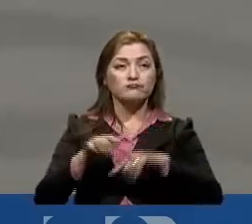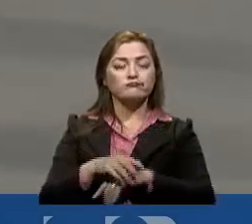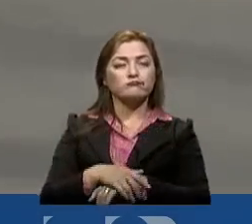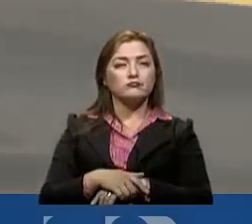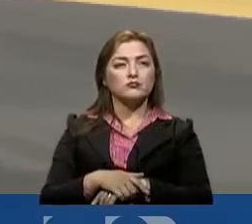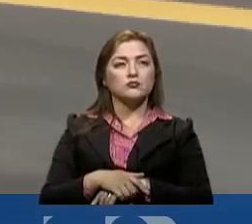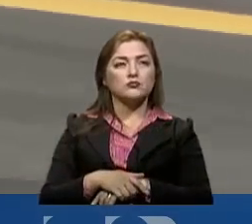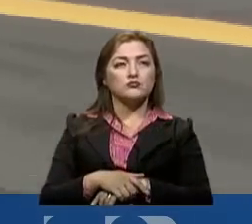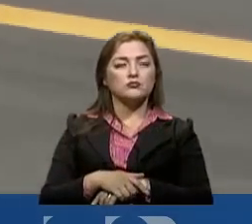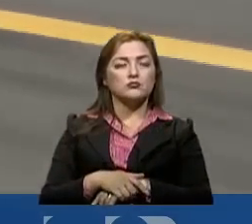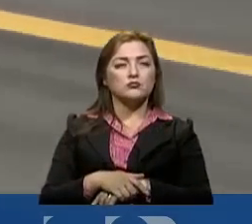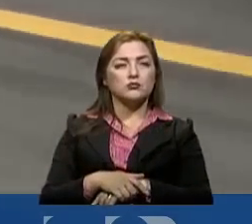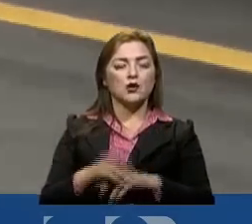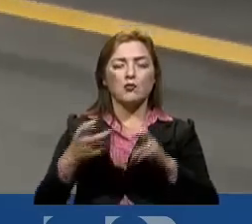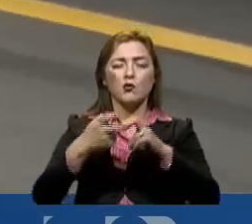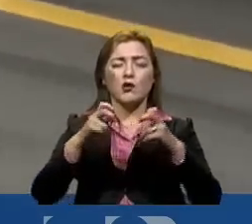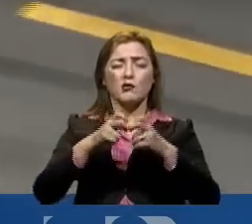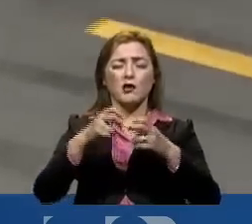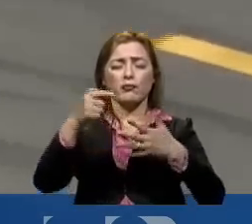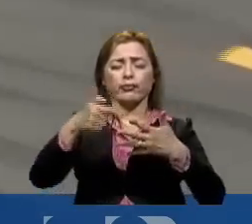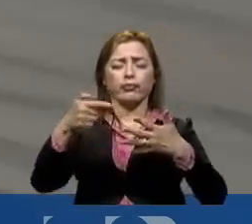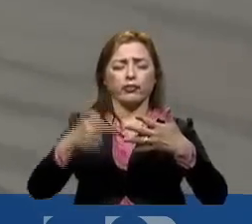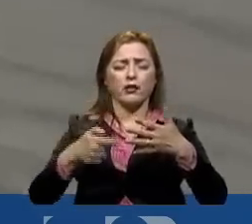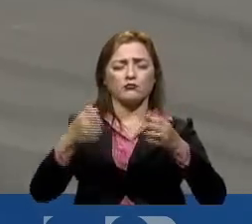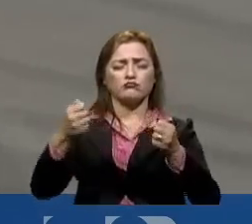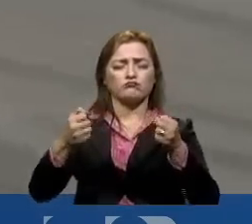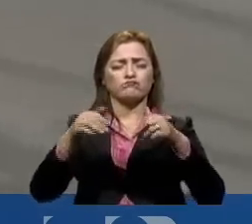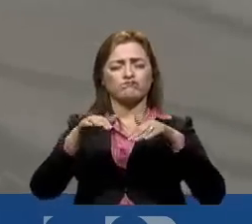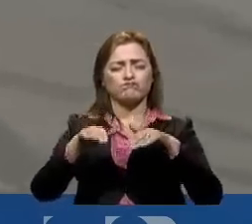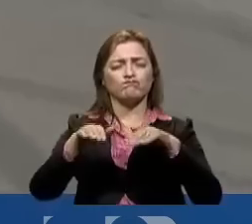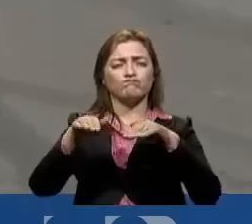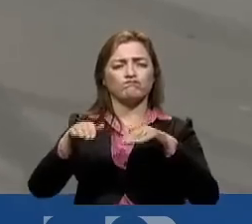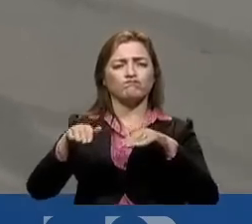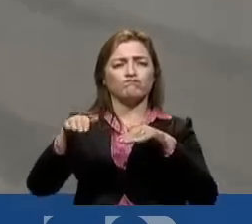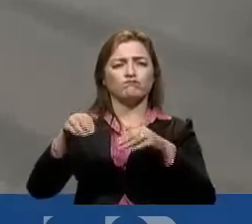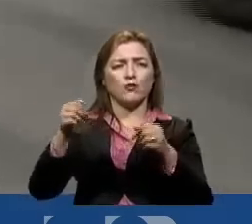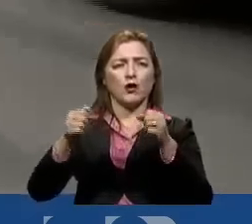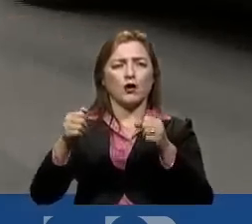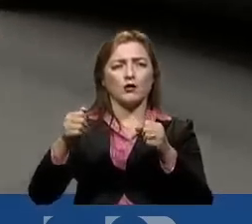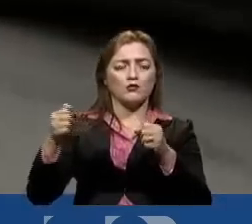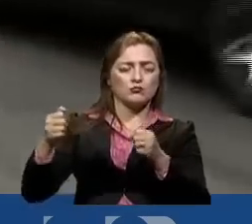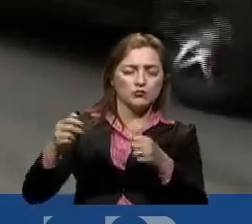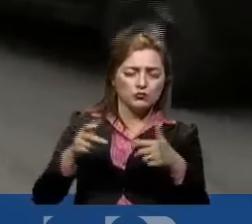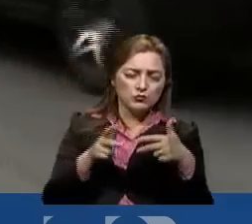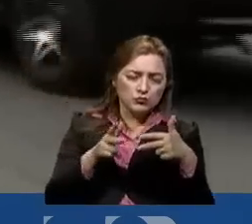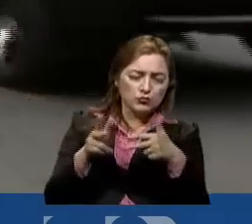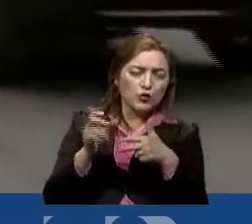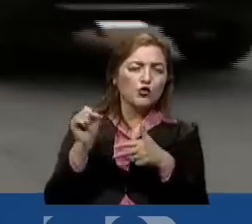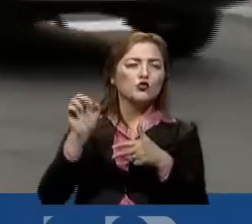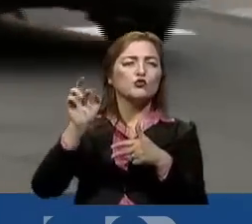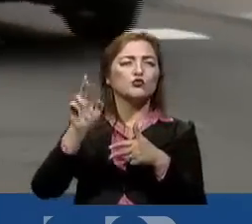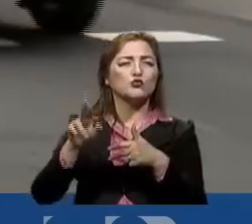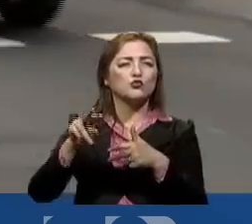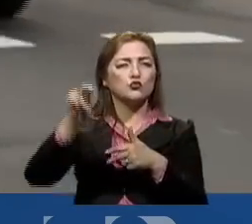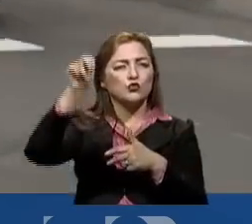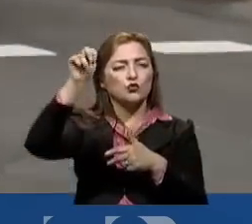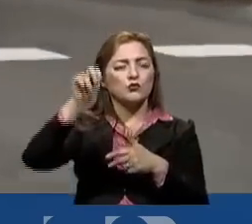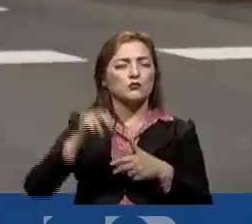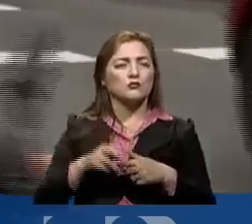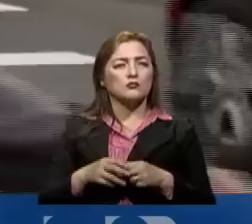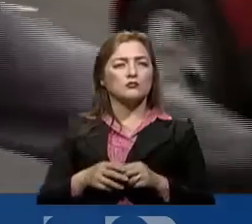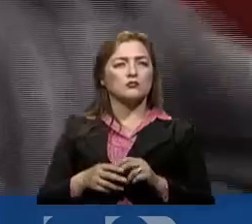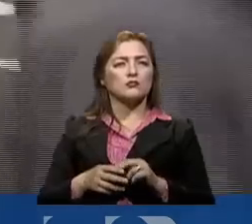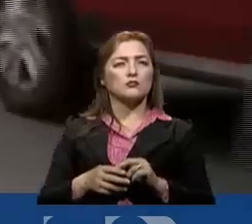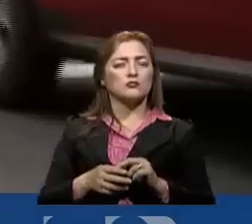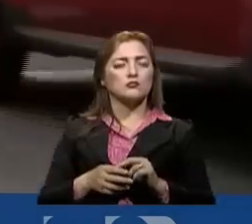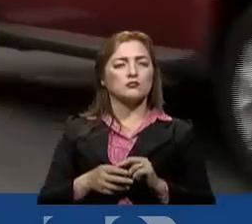se ocasionan muchísimos problemas en cuanto al tránsito, ya que hay vehículos que quieren venir en sentido sur hacia el norte, pues, y al